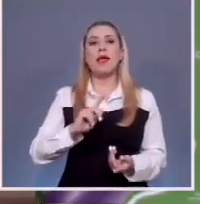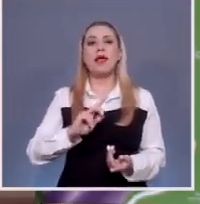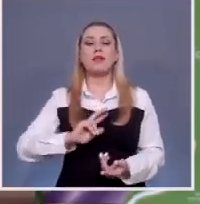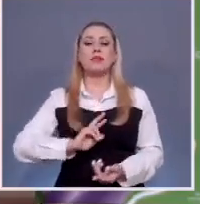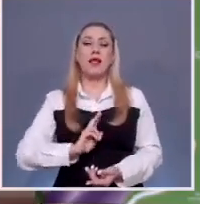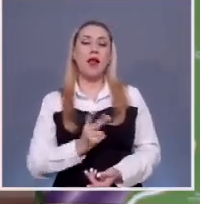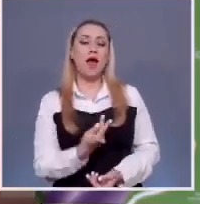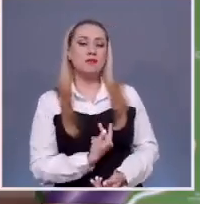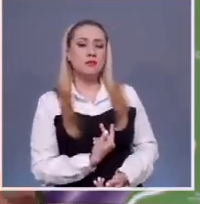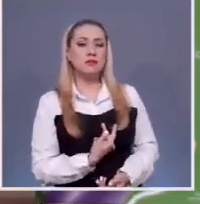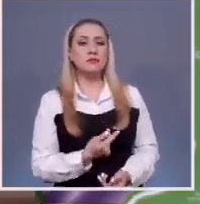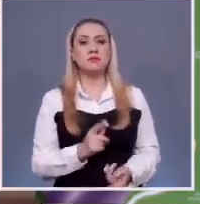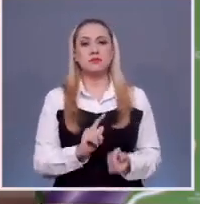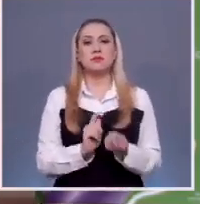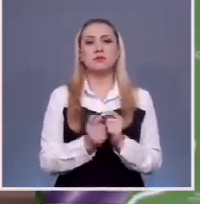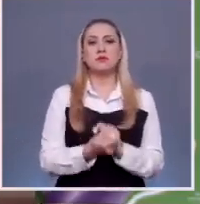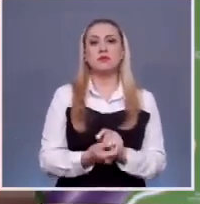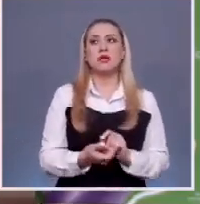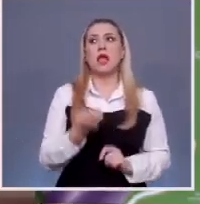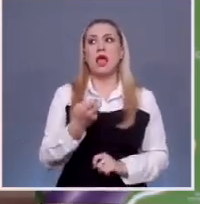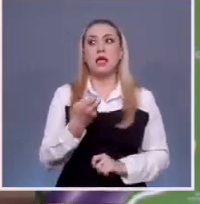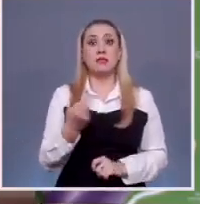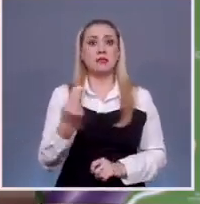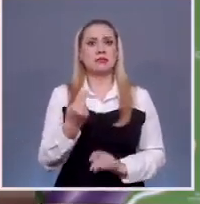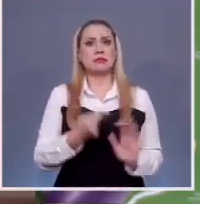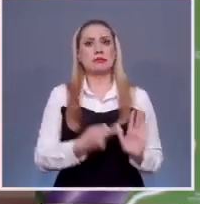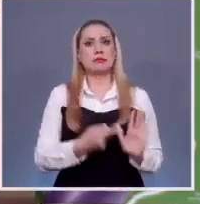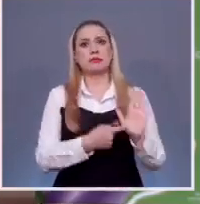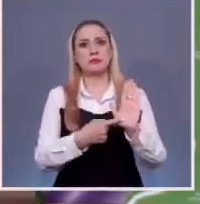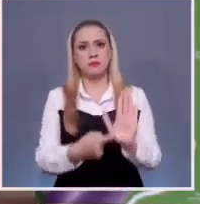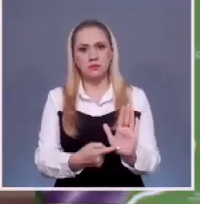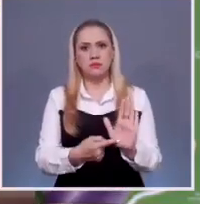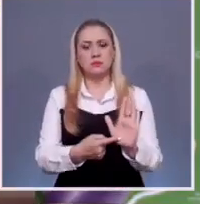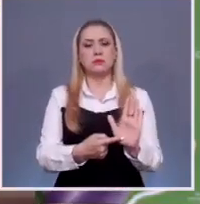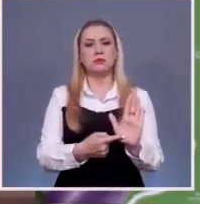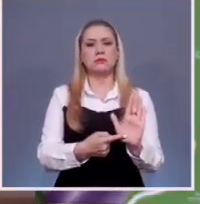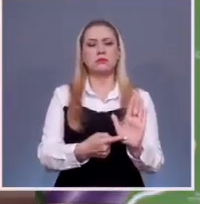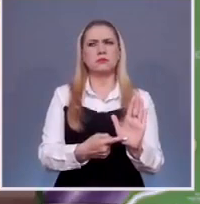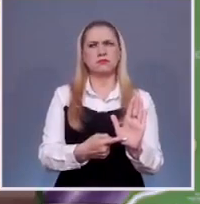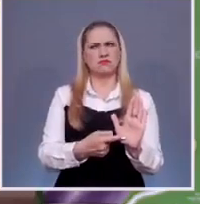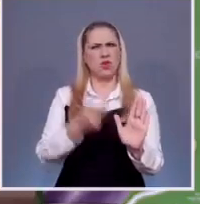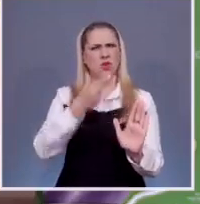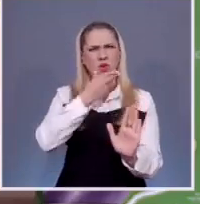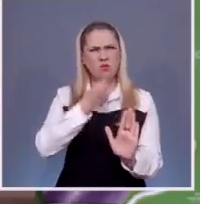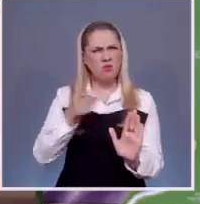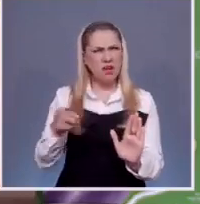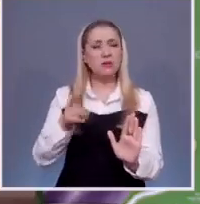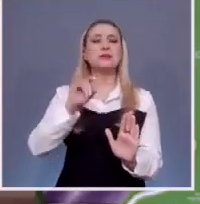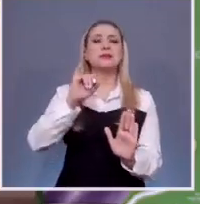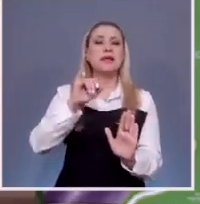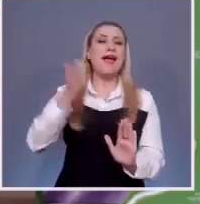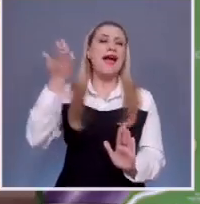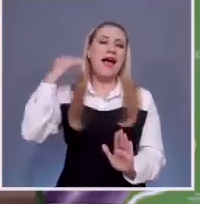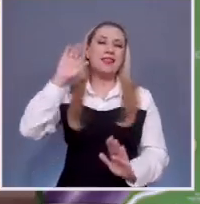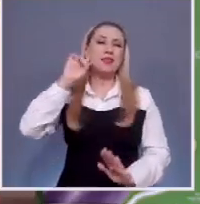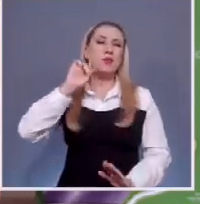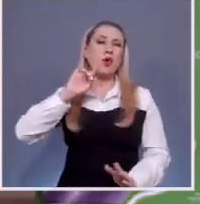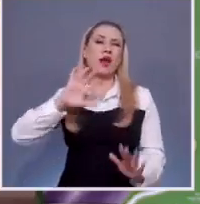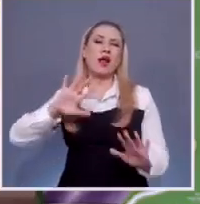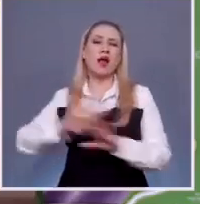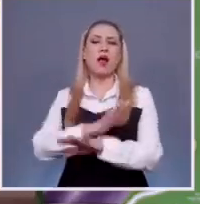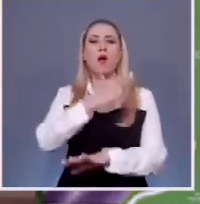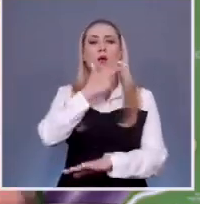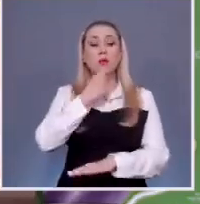que se visibilice y que hablemos de ello, porque también son un sector de la población que se encuentra viviendo